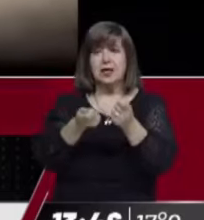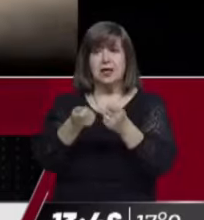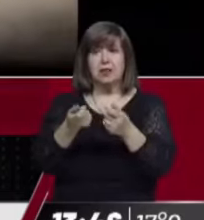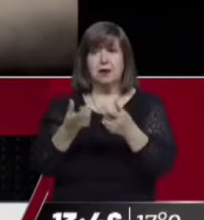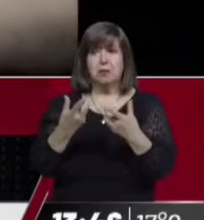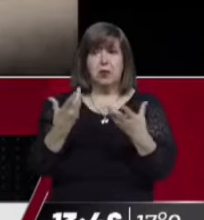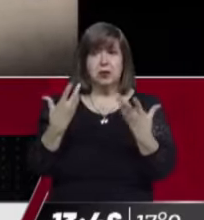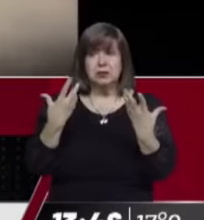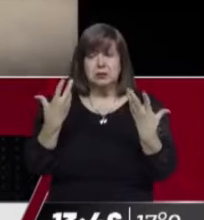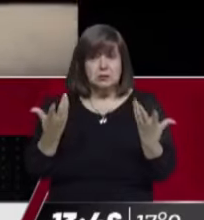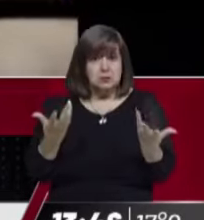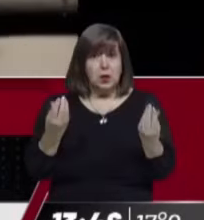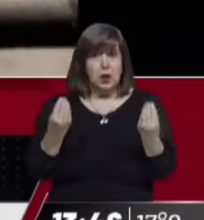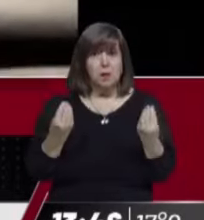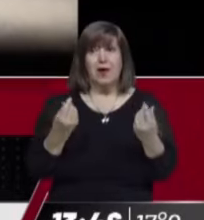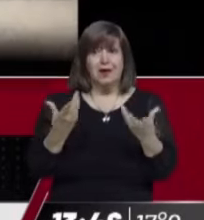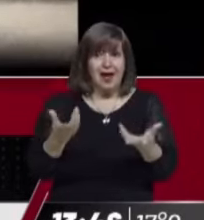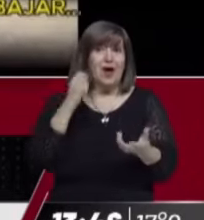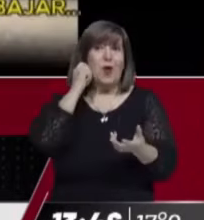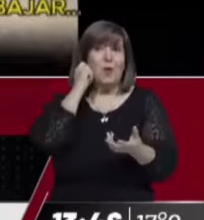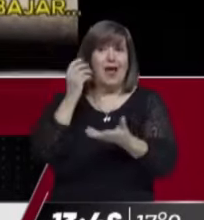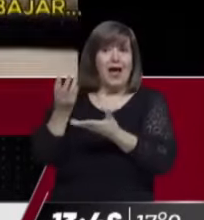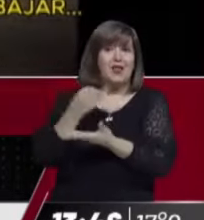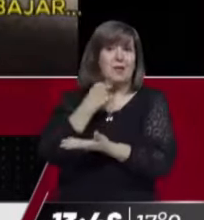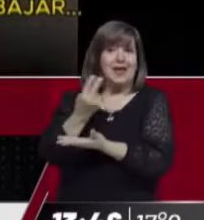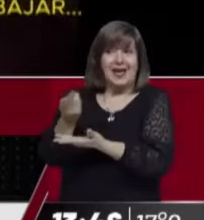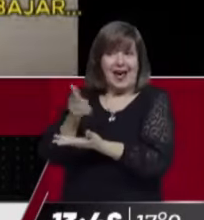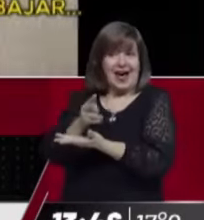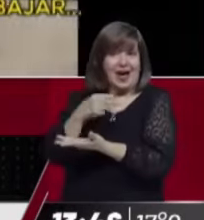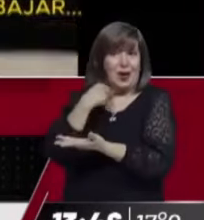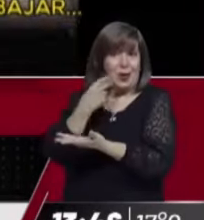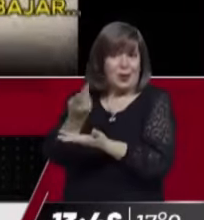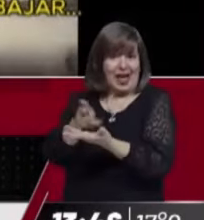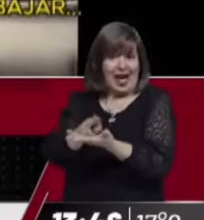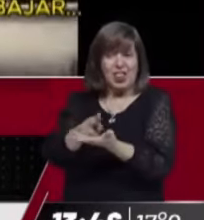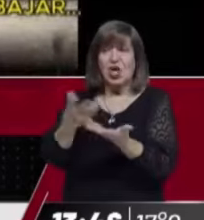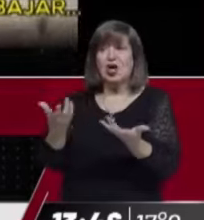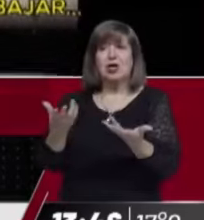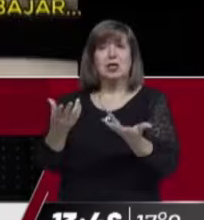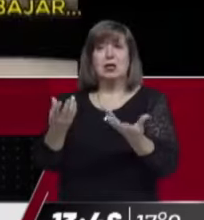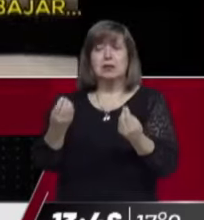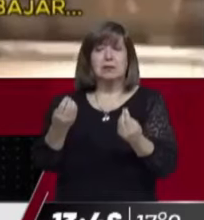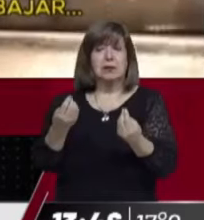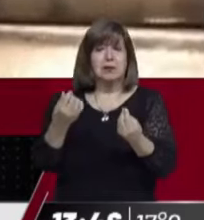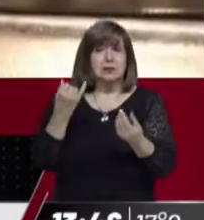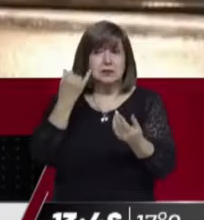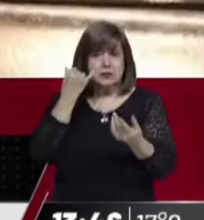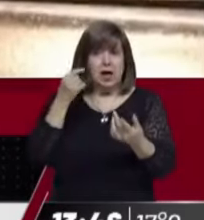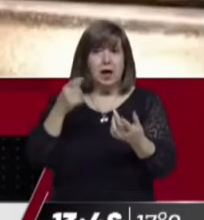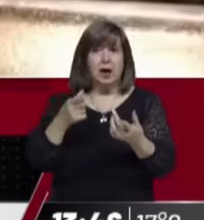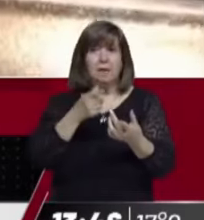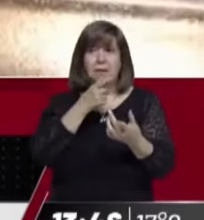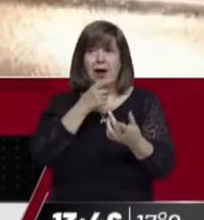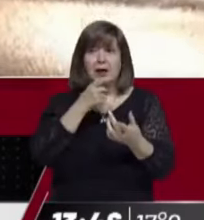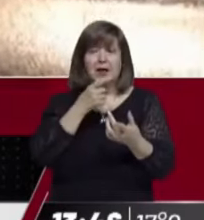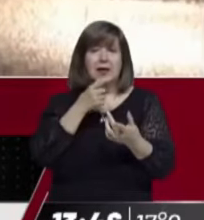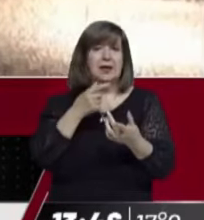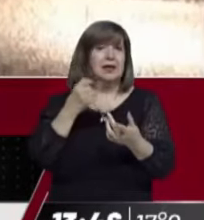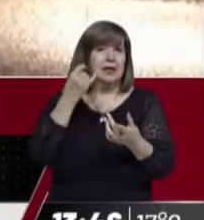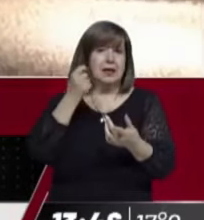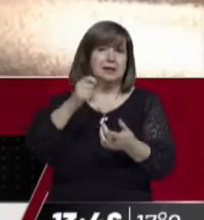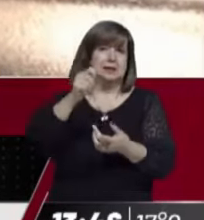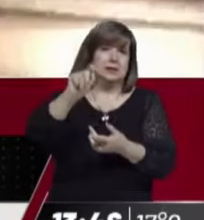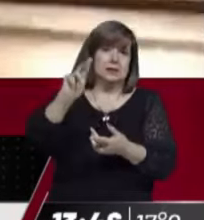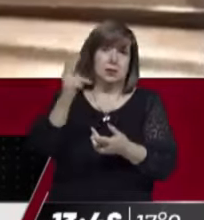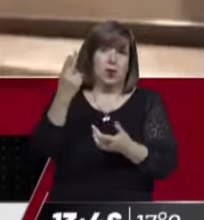si no es terrible salieron a festejar un cumpleaños y podría haber sido una tragedia porque hoy está mi hija acá pero